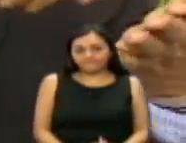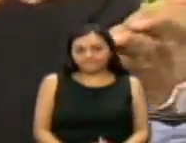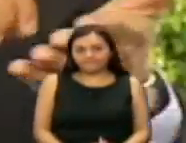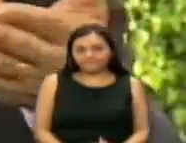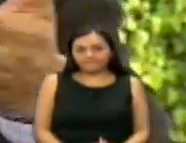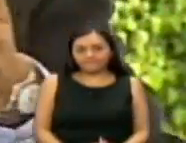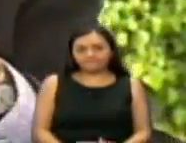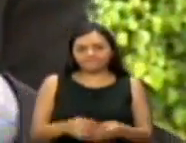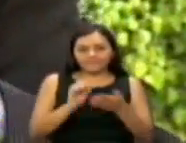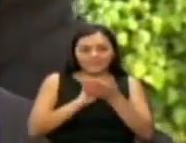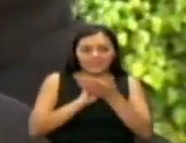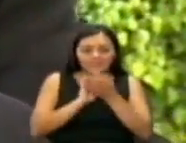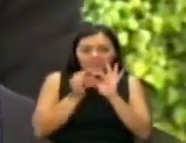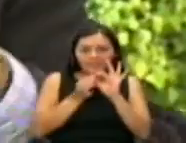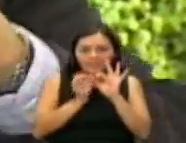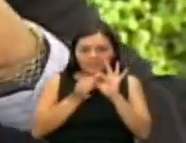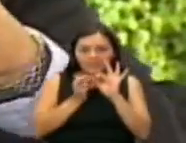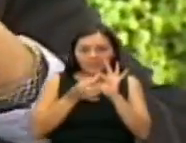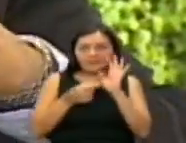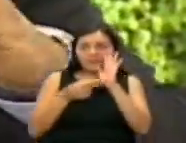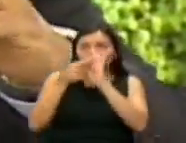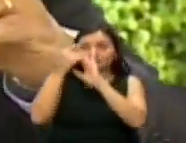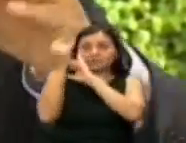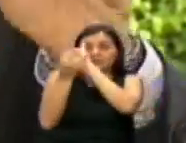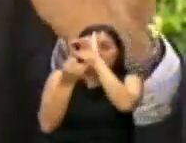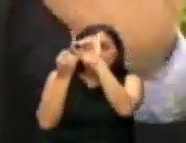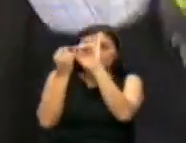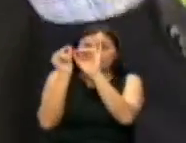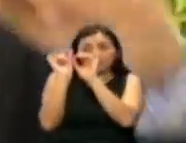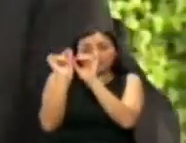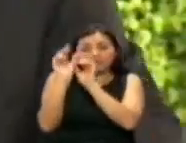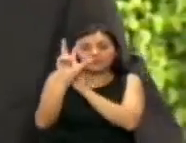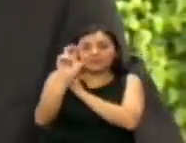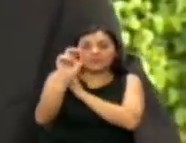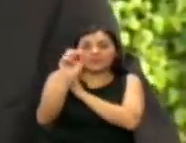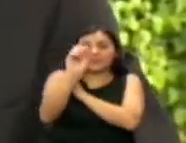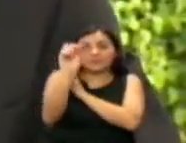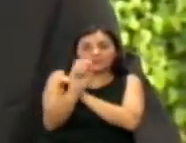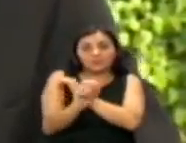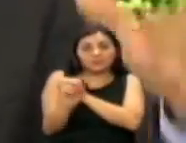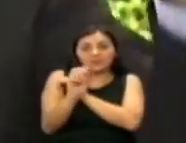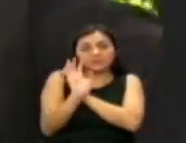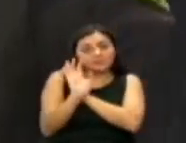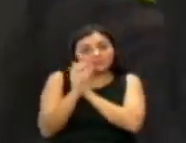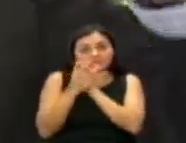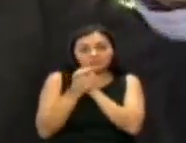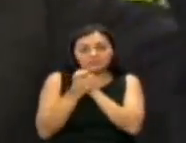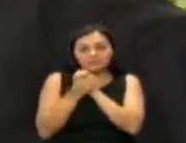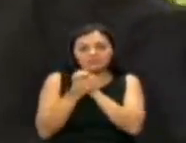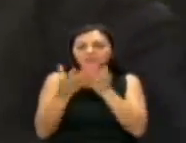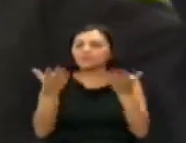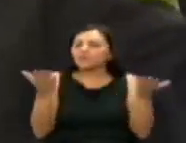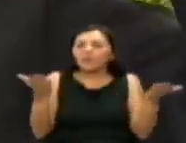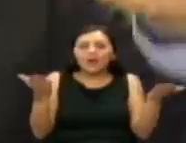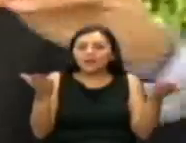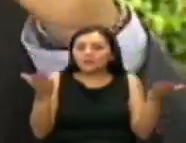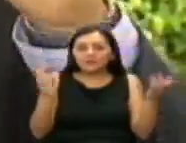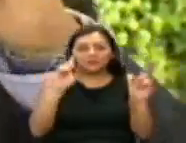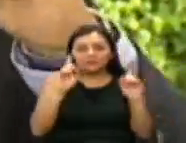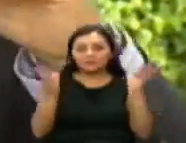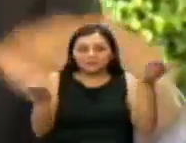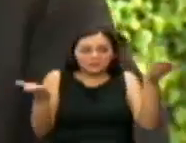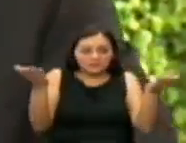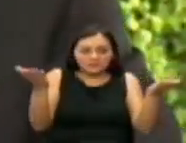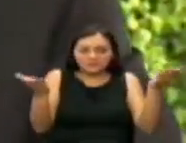bisturí, ponerle salvaguardias al... Me parece que fue el 30% de las importaciones. Entonces no hay compensación, no